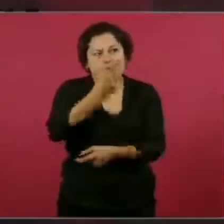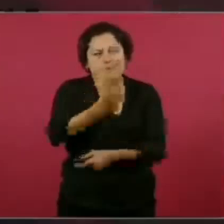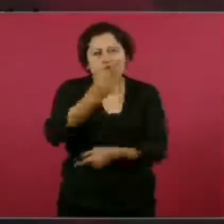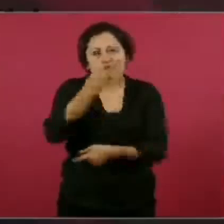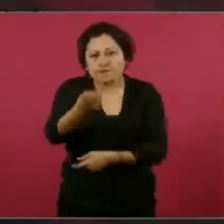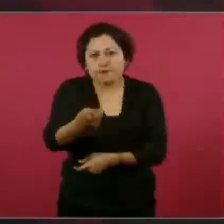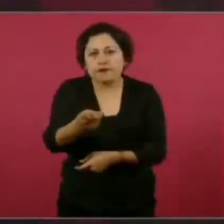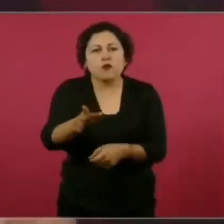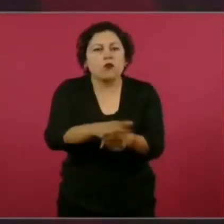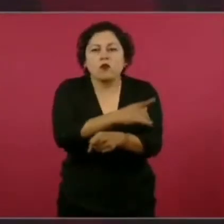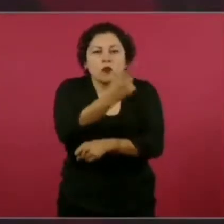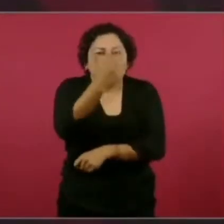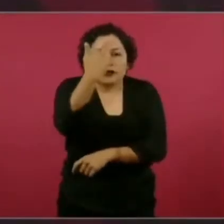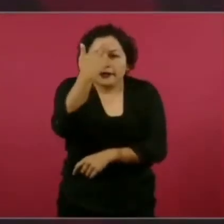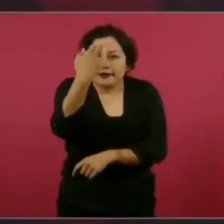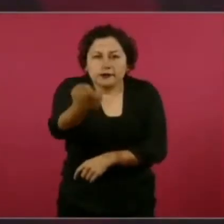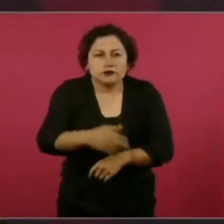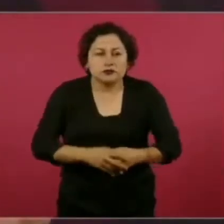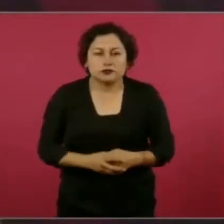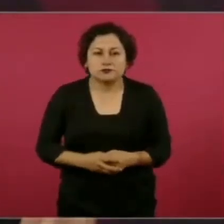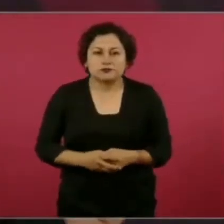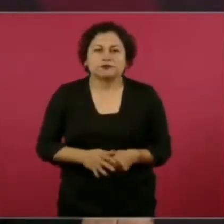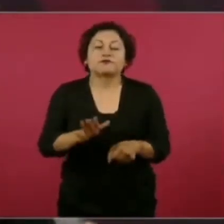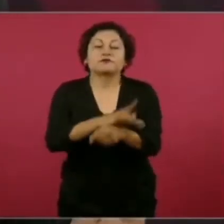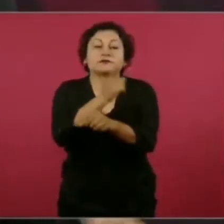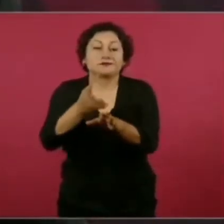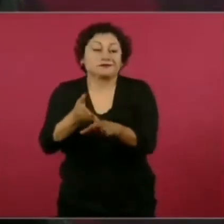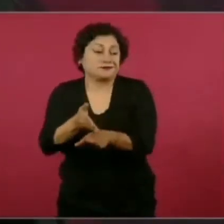y nos